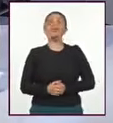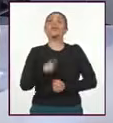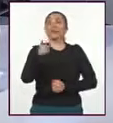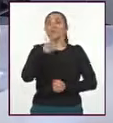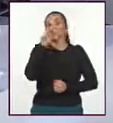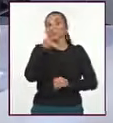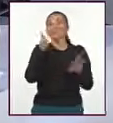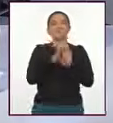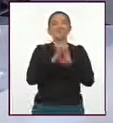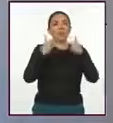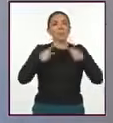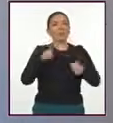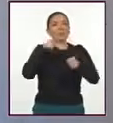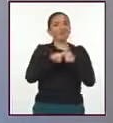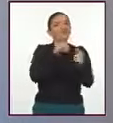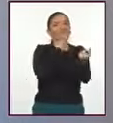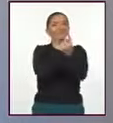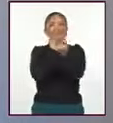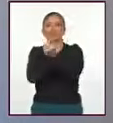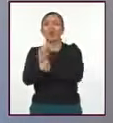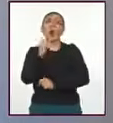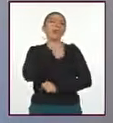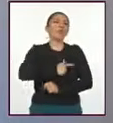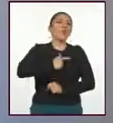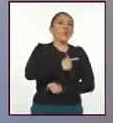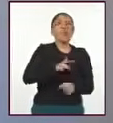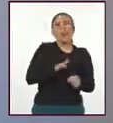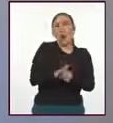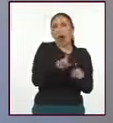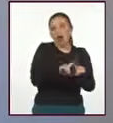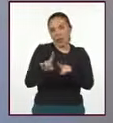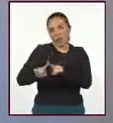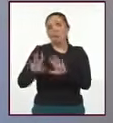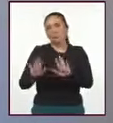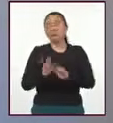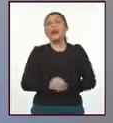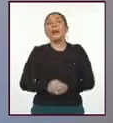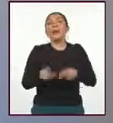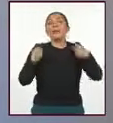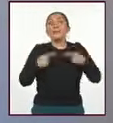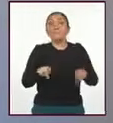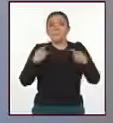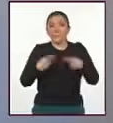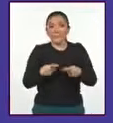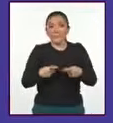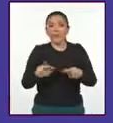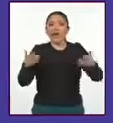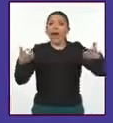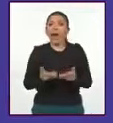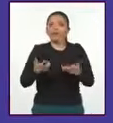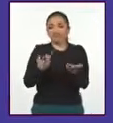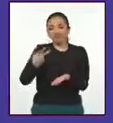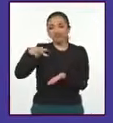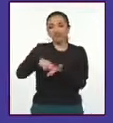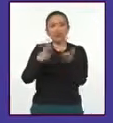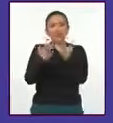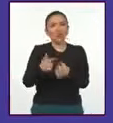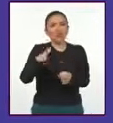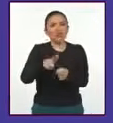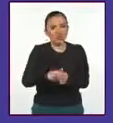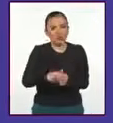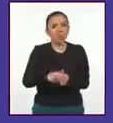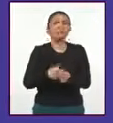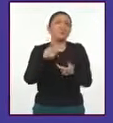relaciones interpersonales, podríamos decir, las personas se construyen socialmente. Ya desde